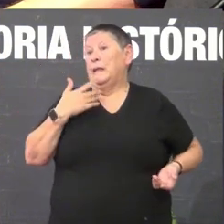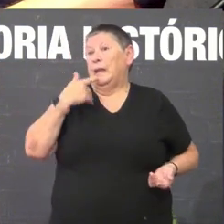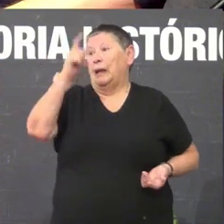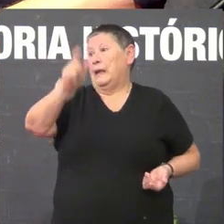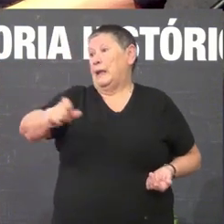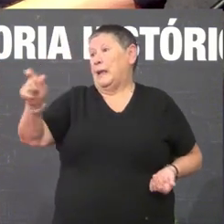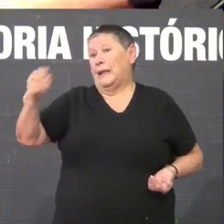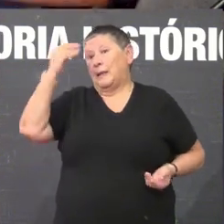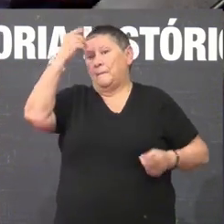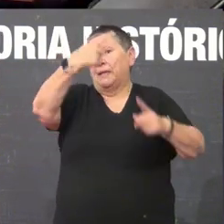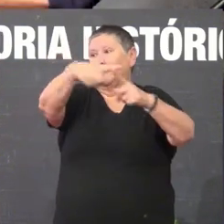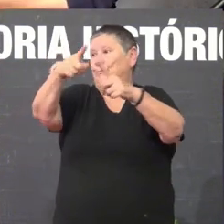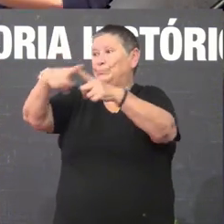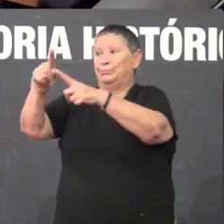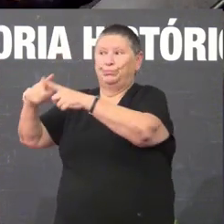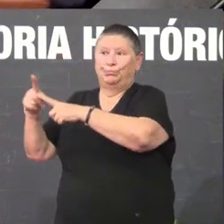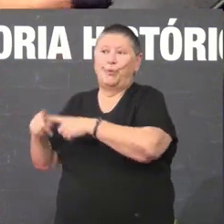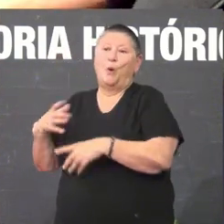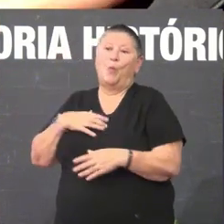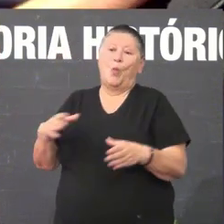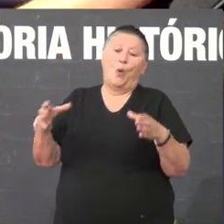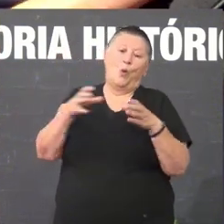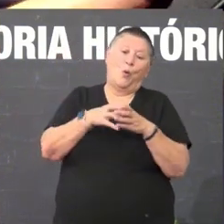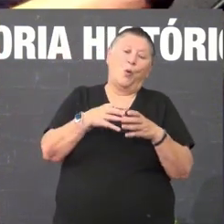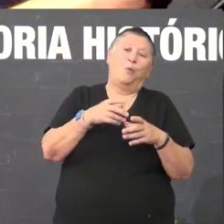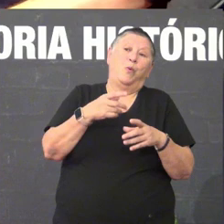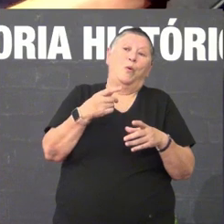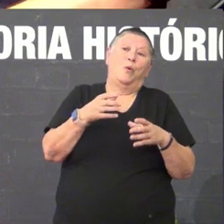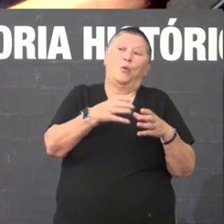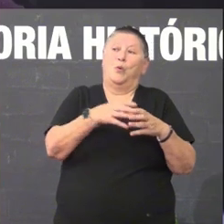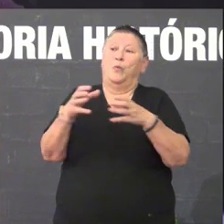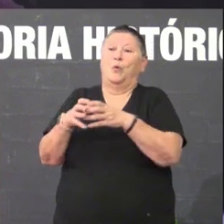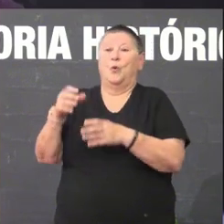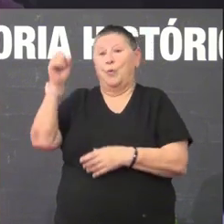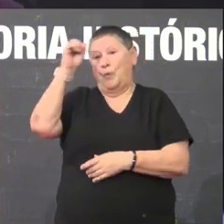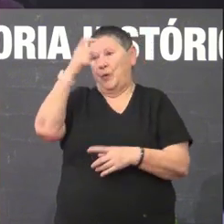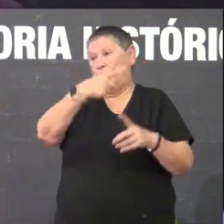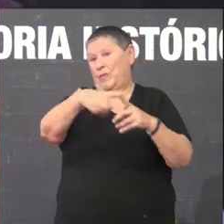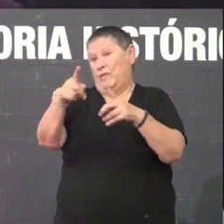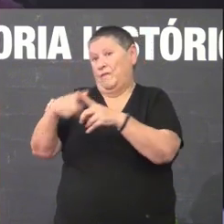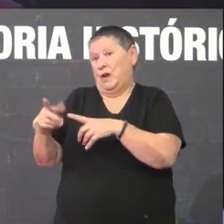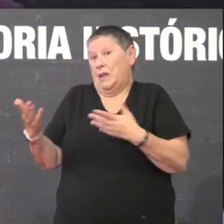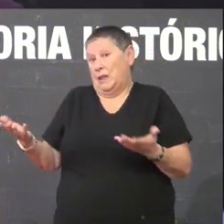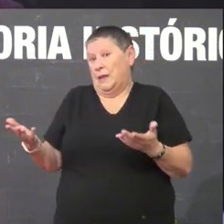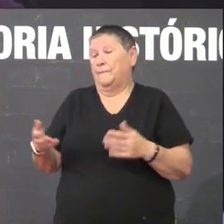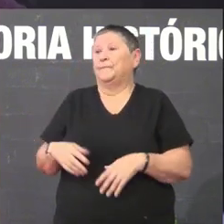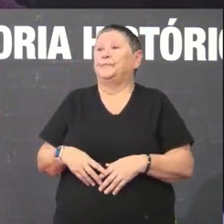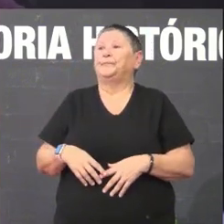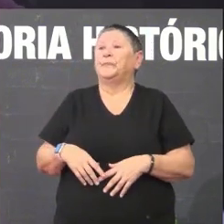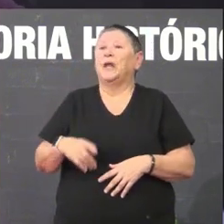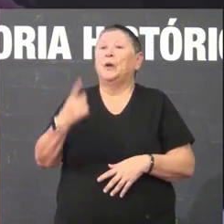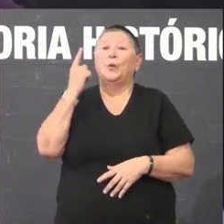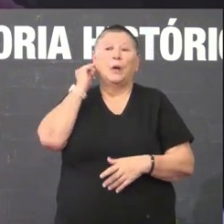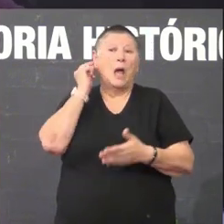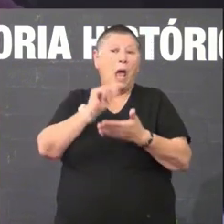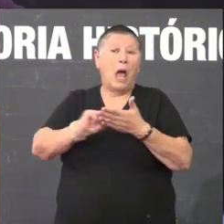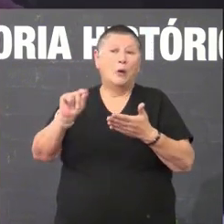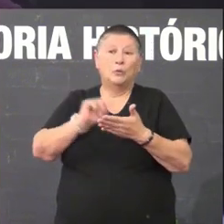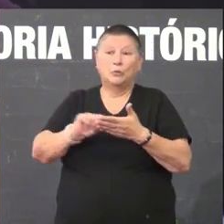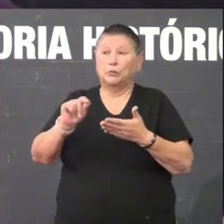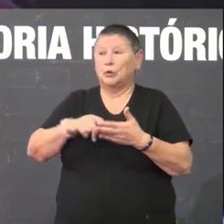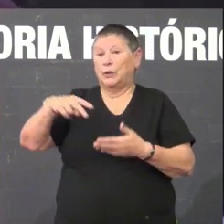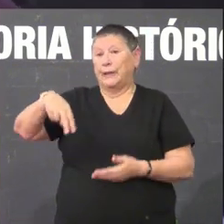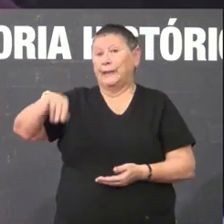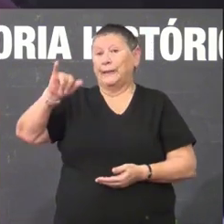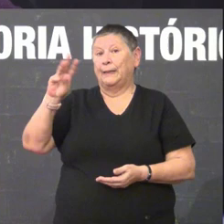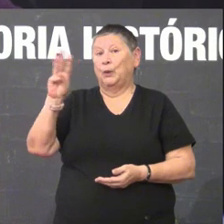piensa cosas muy diferentes o puede haber grupos que piensen cosas muy diferentes no hubo una autora Elizabeth Noel